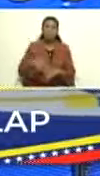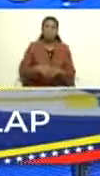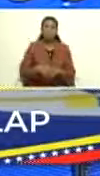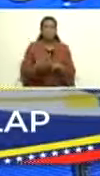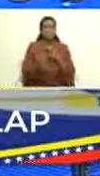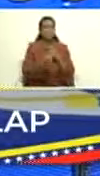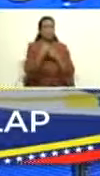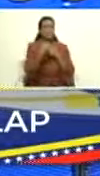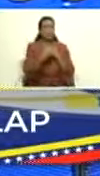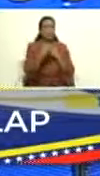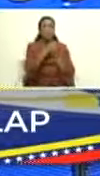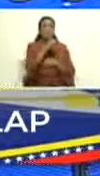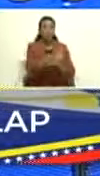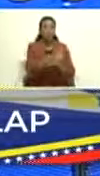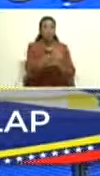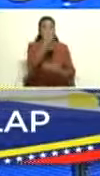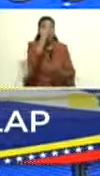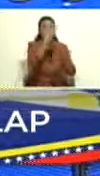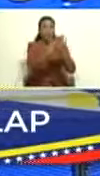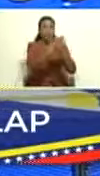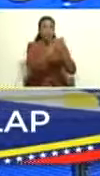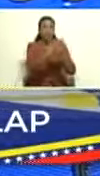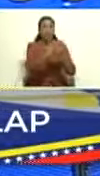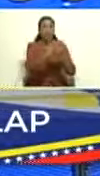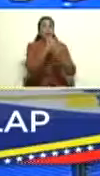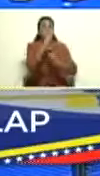Agresión que fue denunciada y enfrentada.